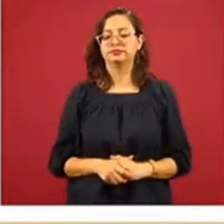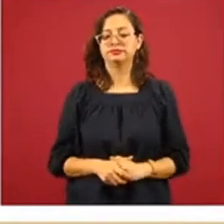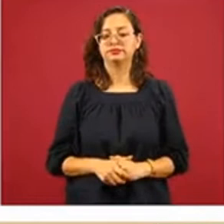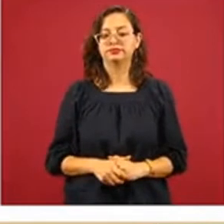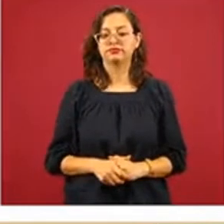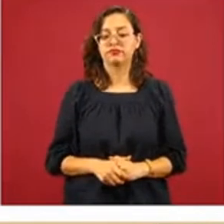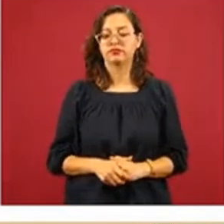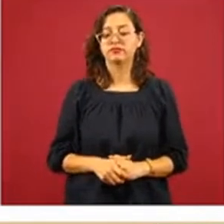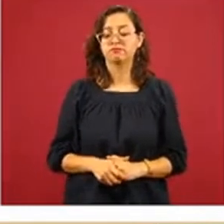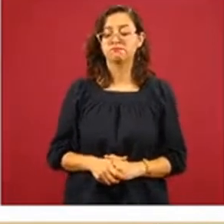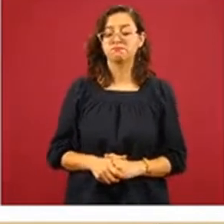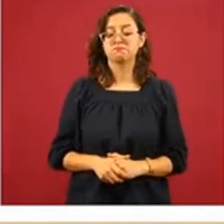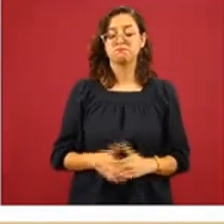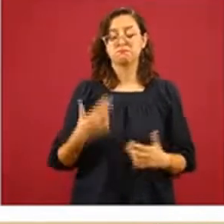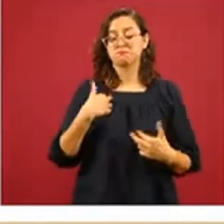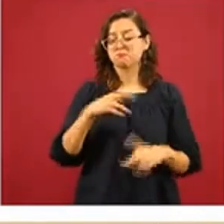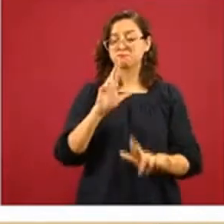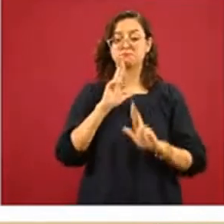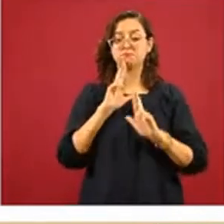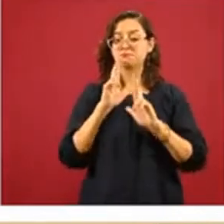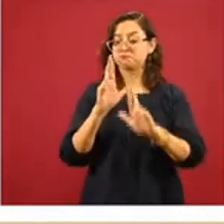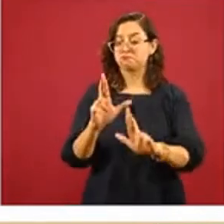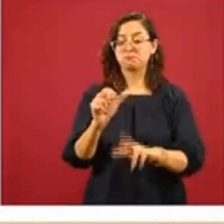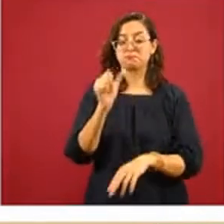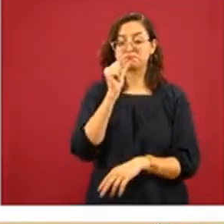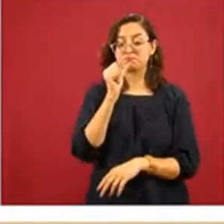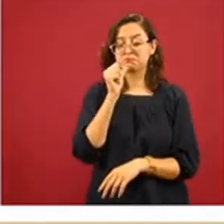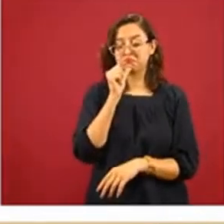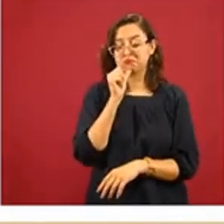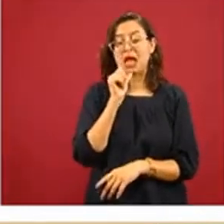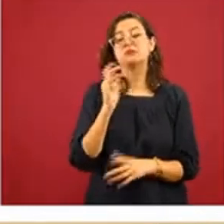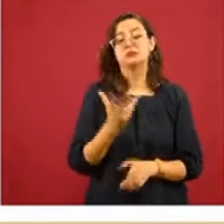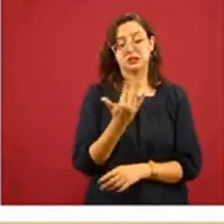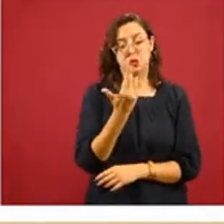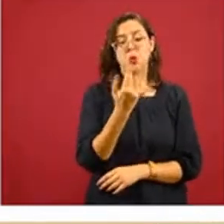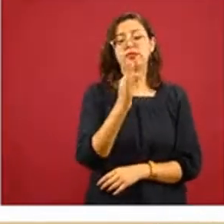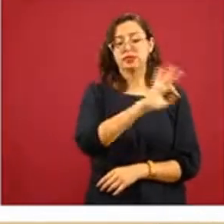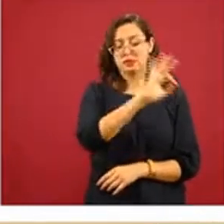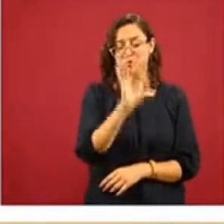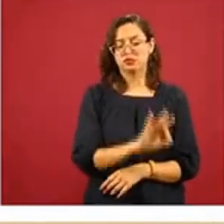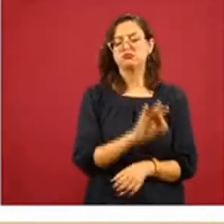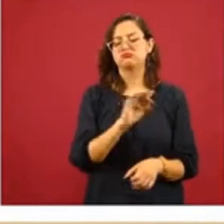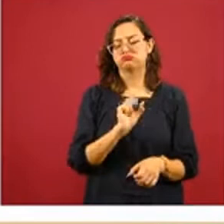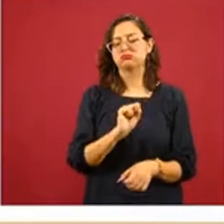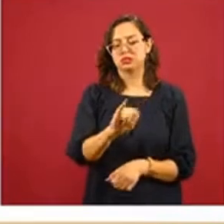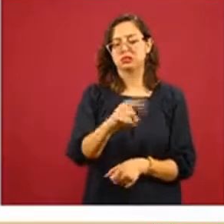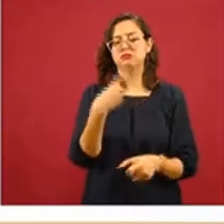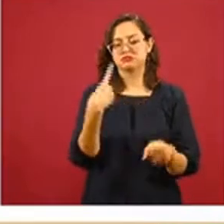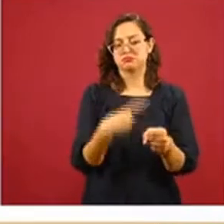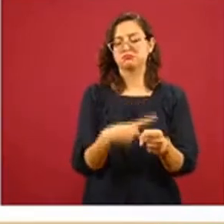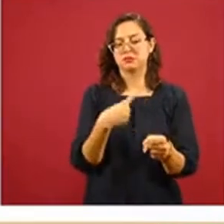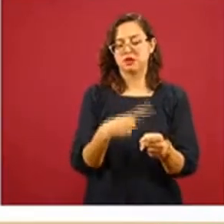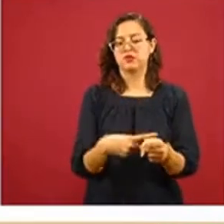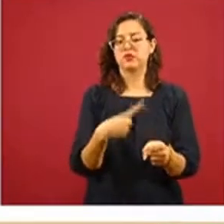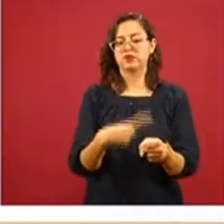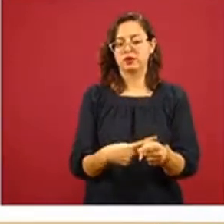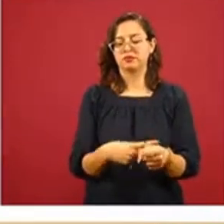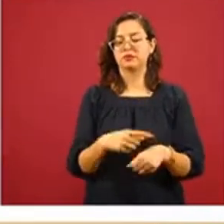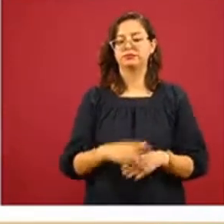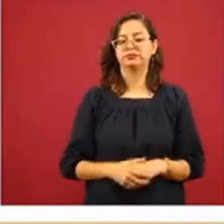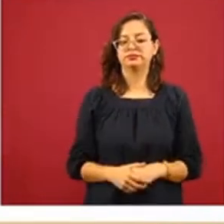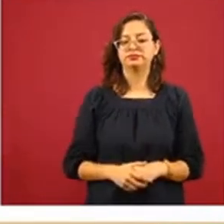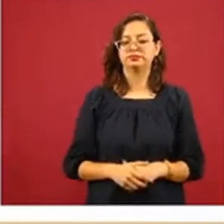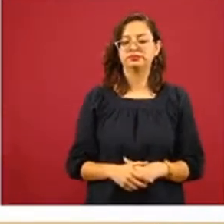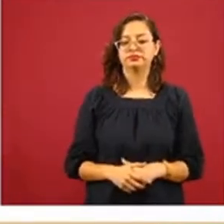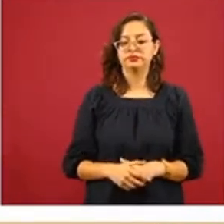48,774 casos, que todavía muy probablemente la mitad de ellos va a resultar positivo y va a ser confirmado a la